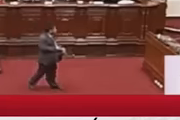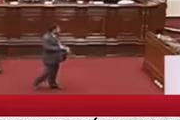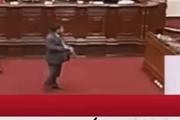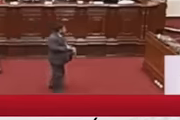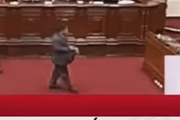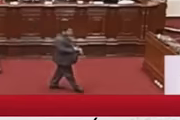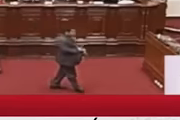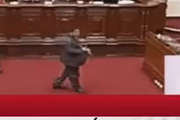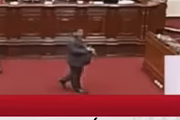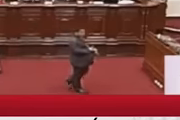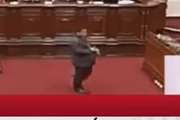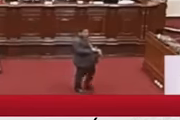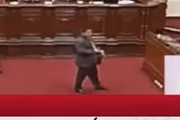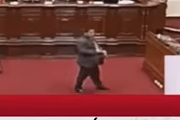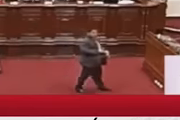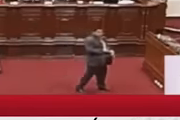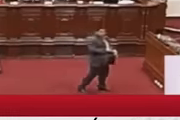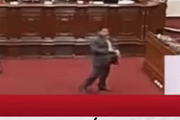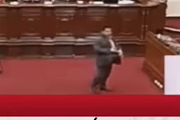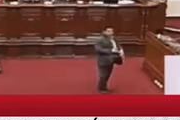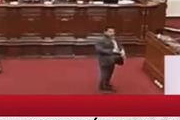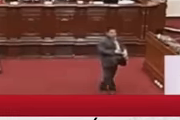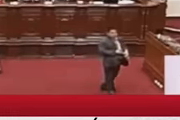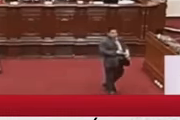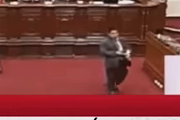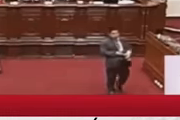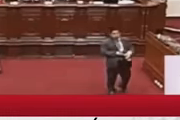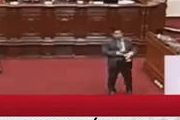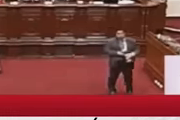aquí, sí. Al aire, en vivo con ustedes, a riesgo de errar.